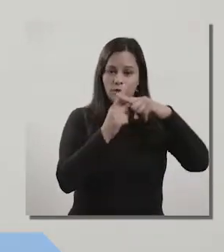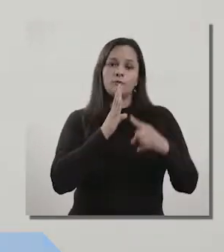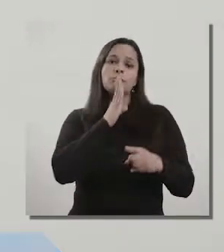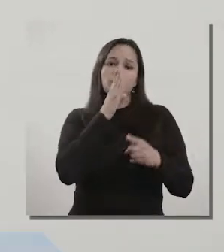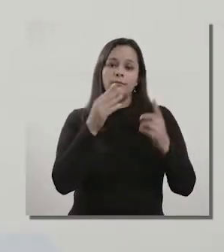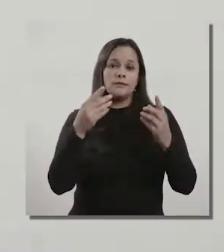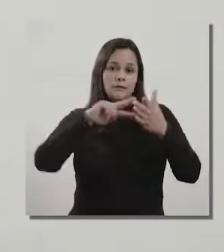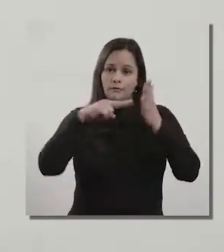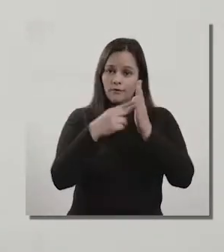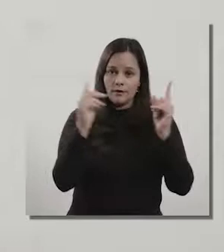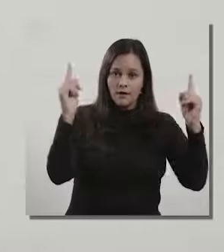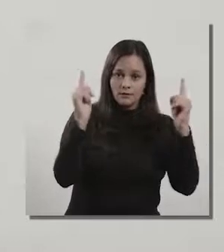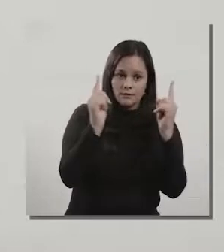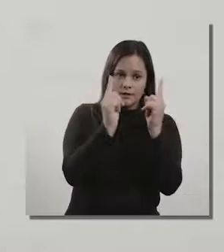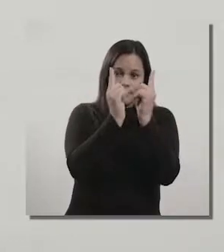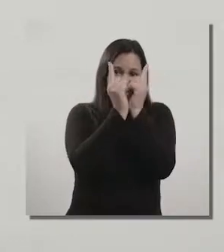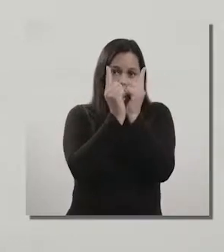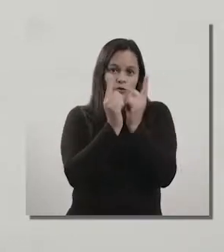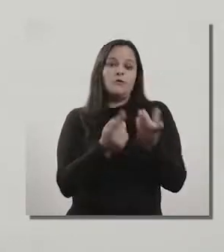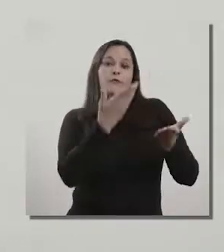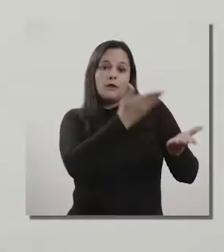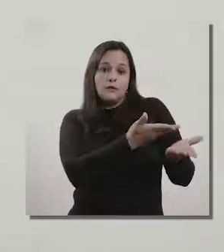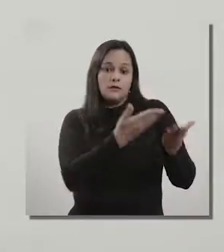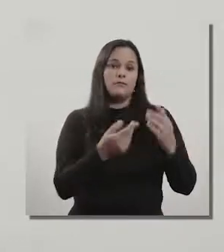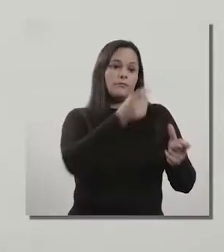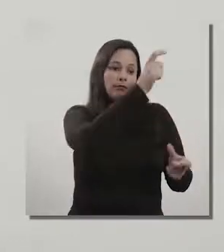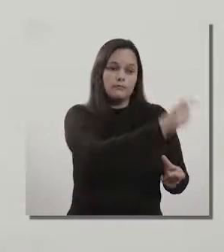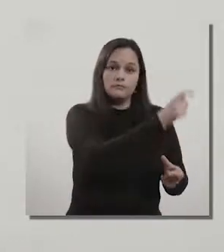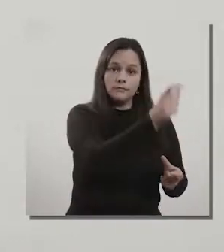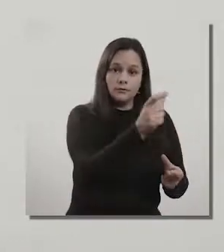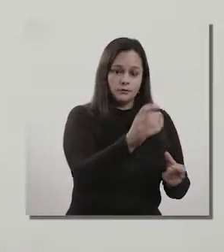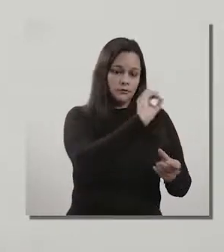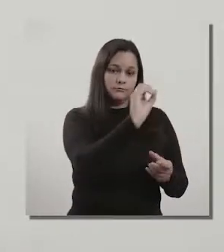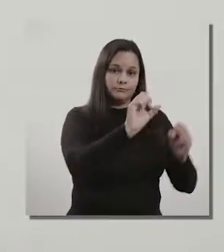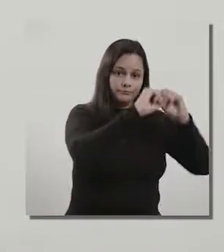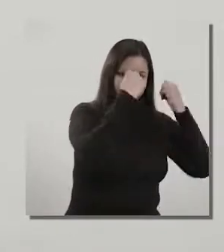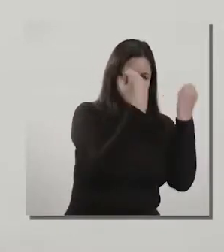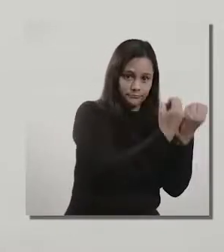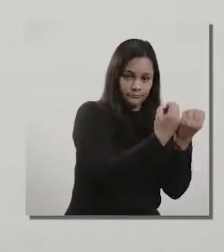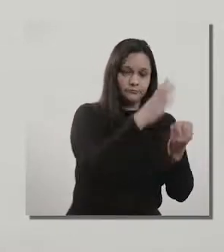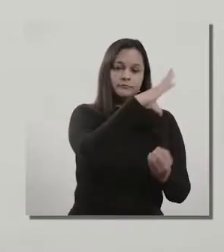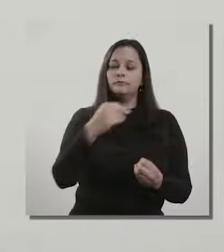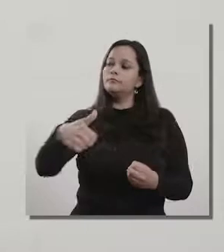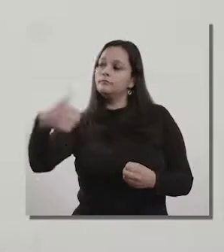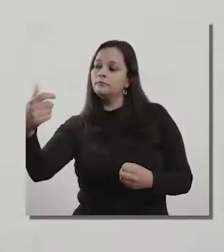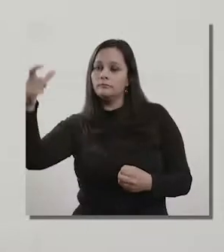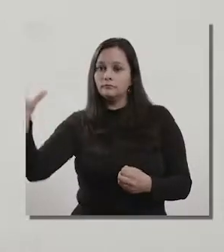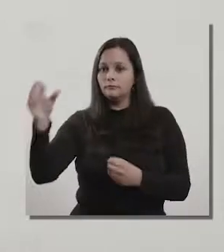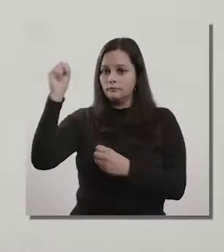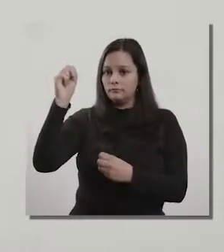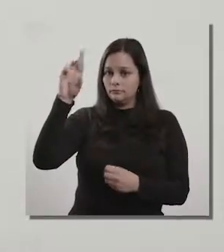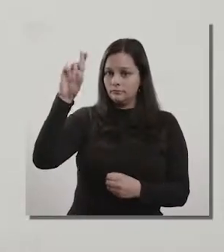siempre implica un acercamiento, un reencuentro. En el caso de la conciliación tributaria, este acercamiento se efectúa entre las